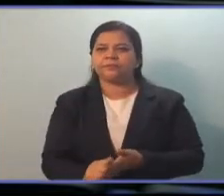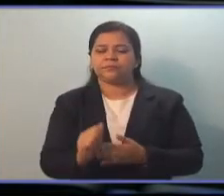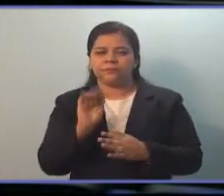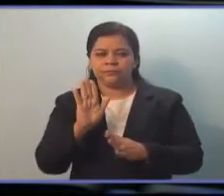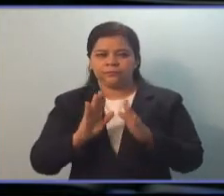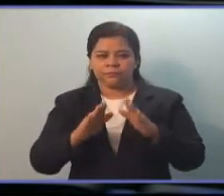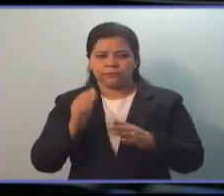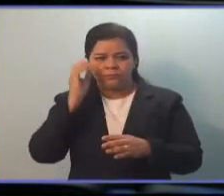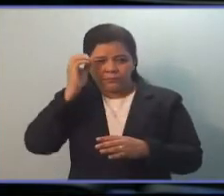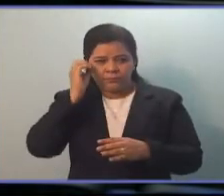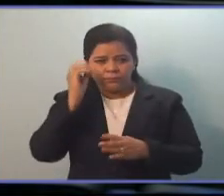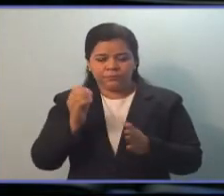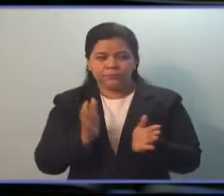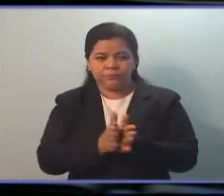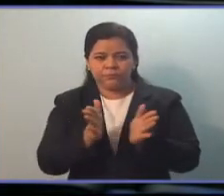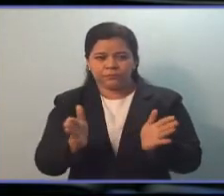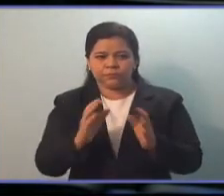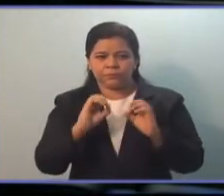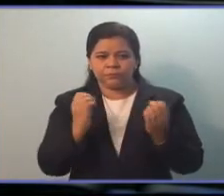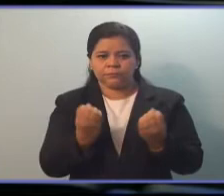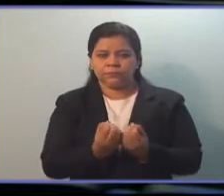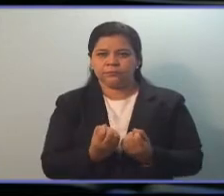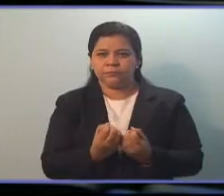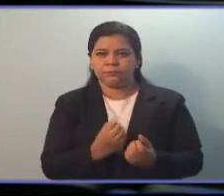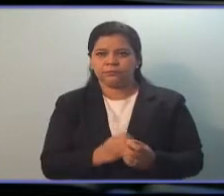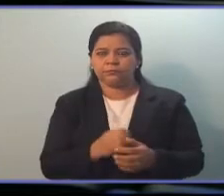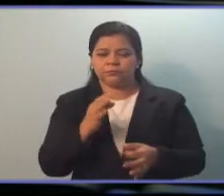apreciación general sobre el órgano judicial.